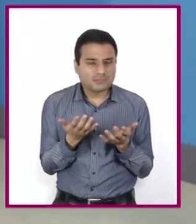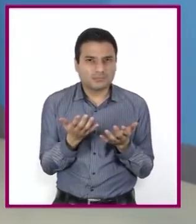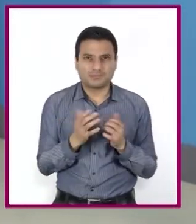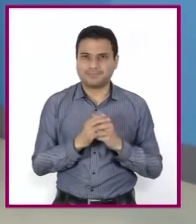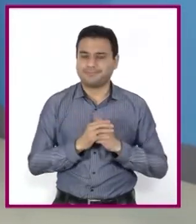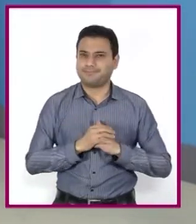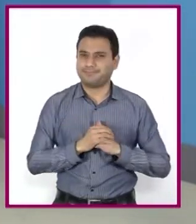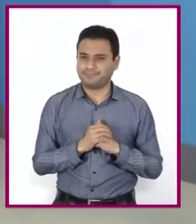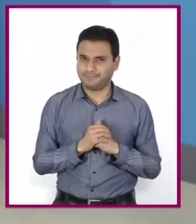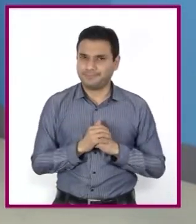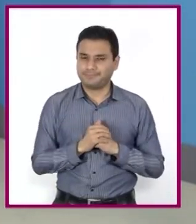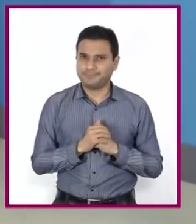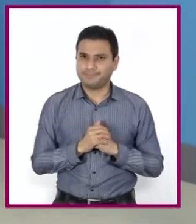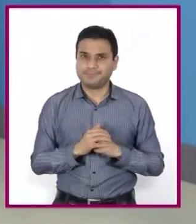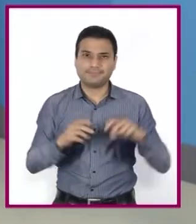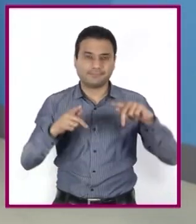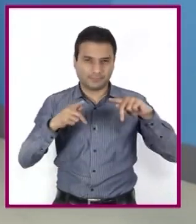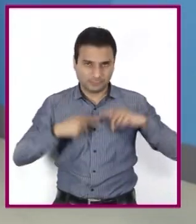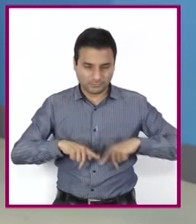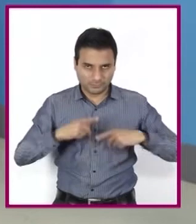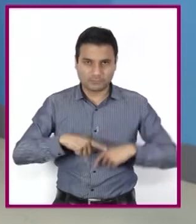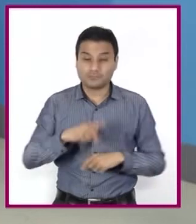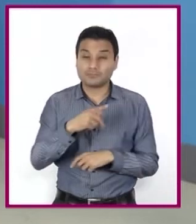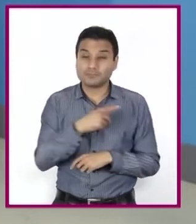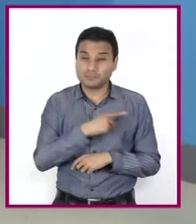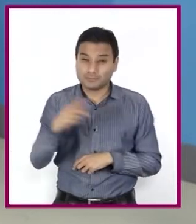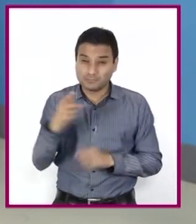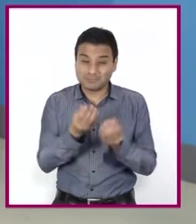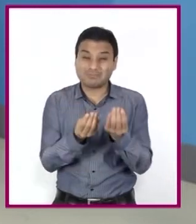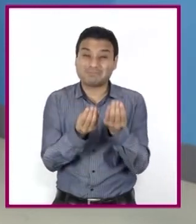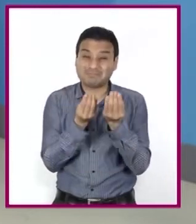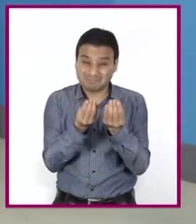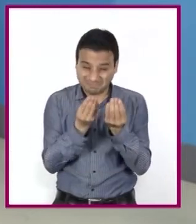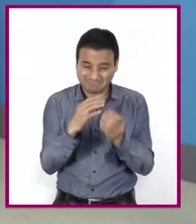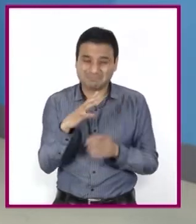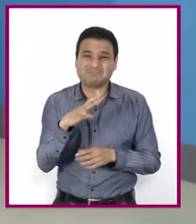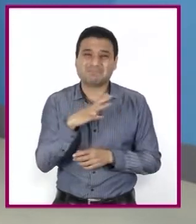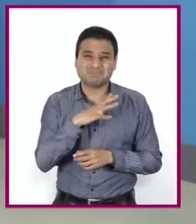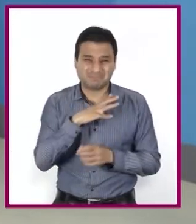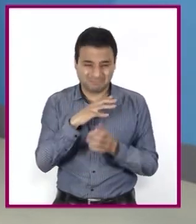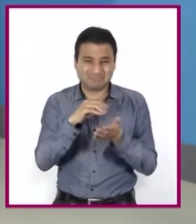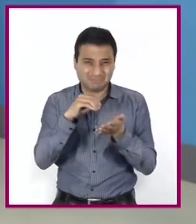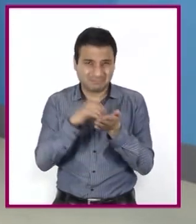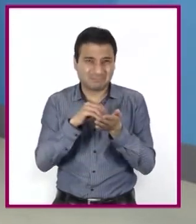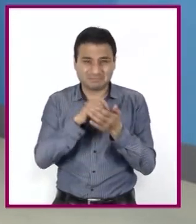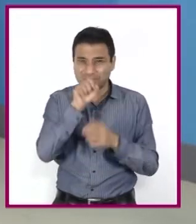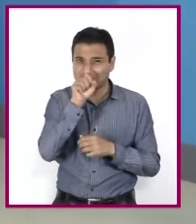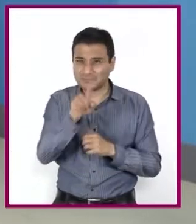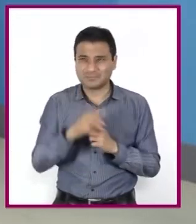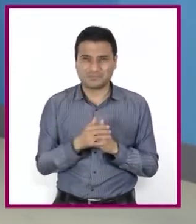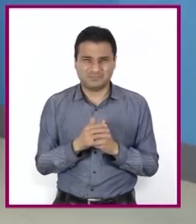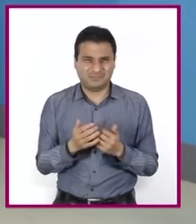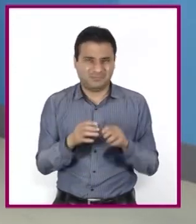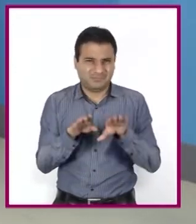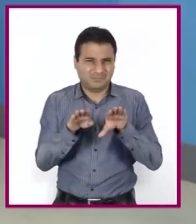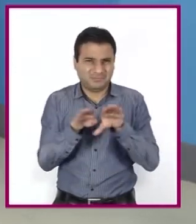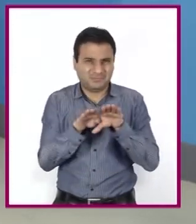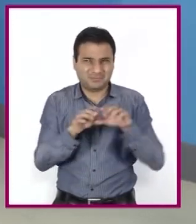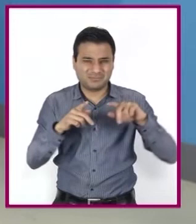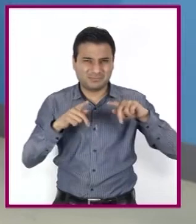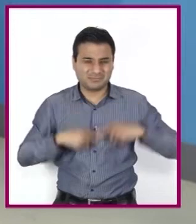ambas. La pobreza no solo convivía con la abundancia, sino que la primera parecía causada por la